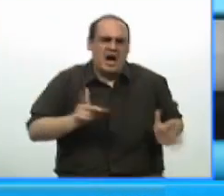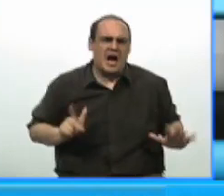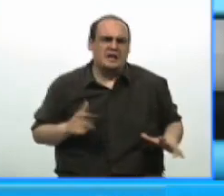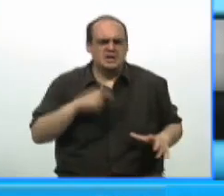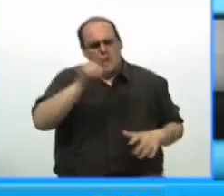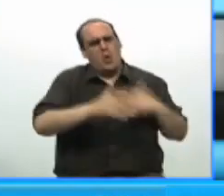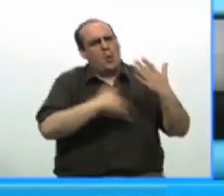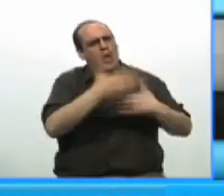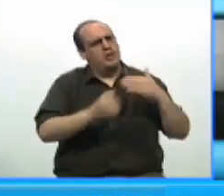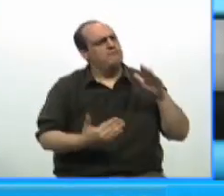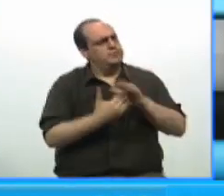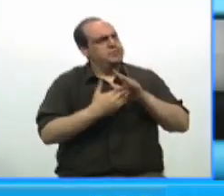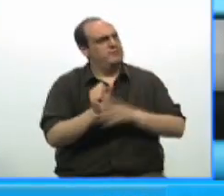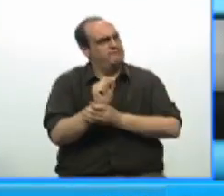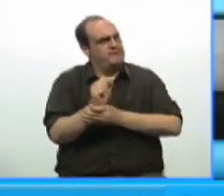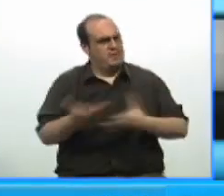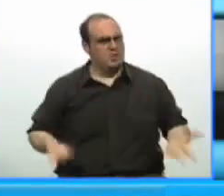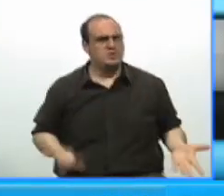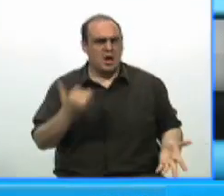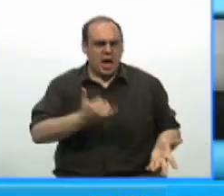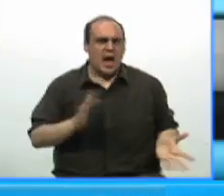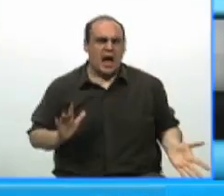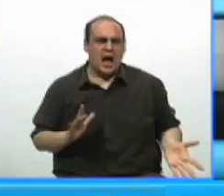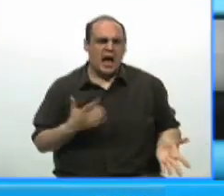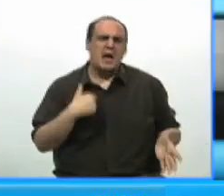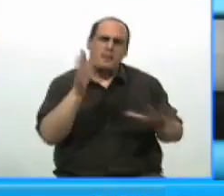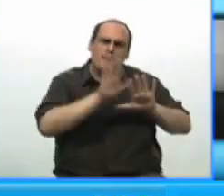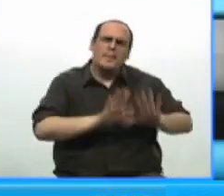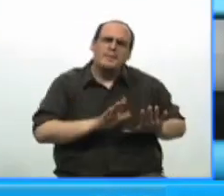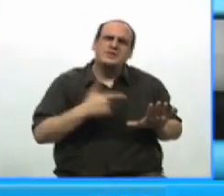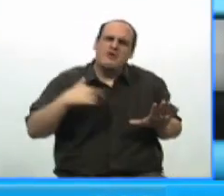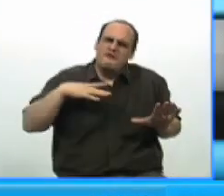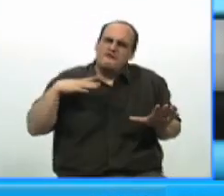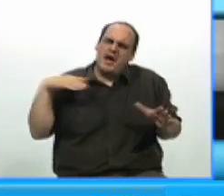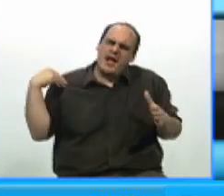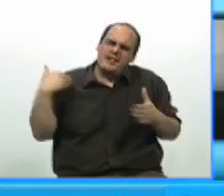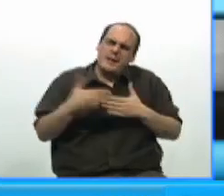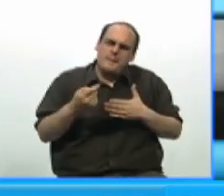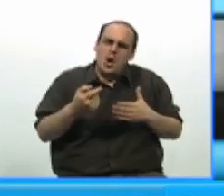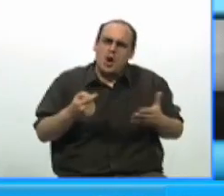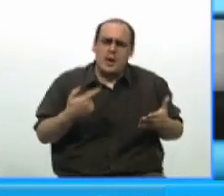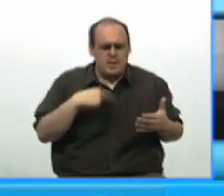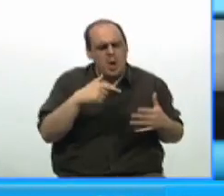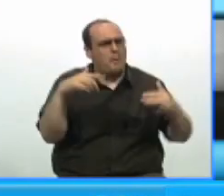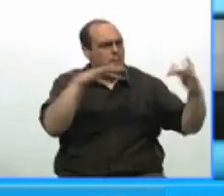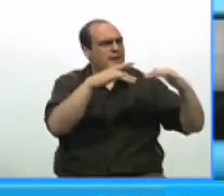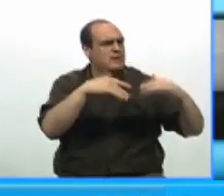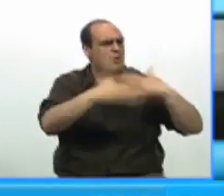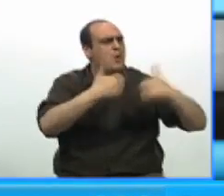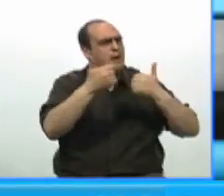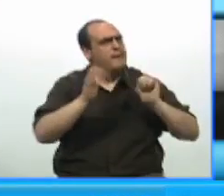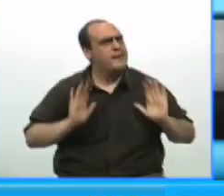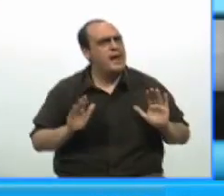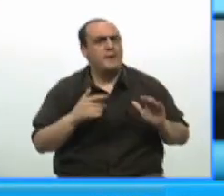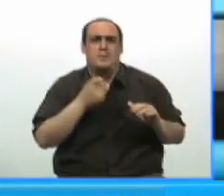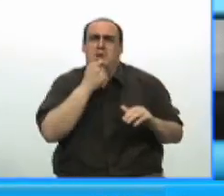la selección, con el poco tiempo que tiene de preparación, ha jugado bien en muchos partidos. Yo creo que tener